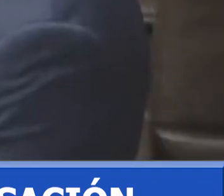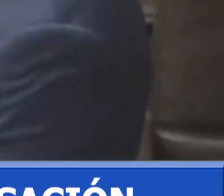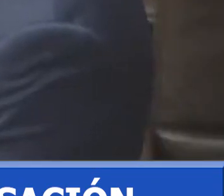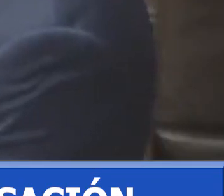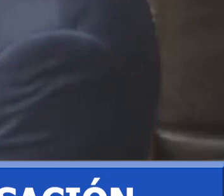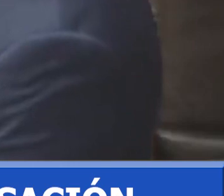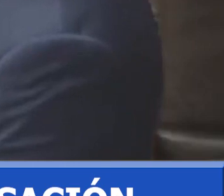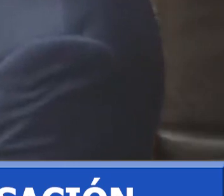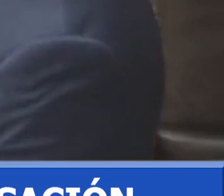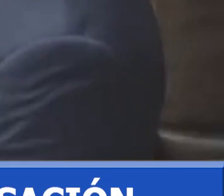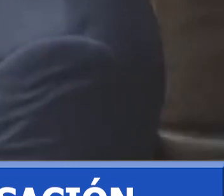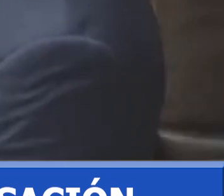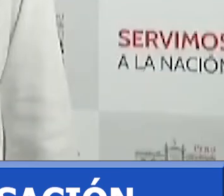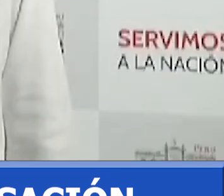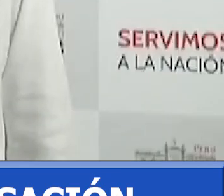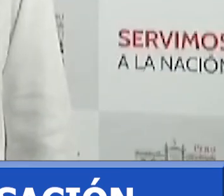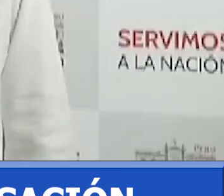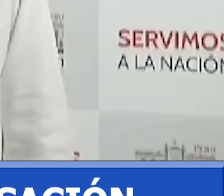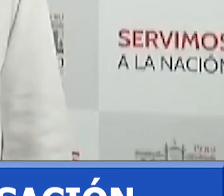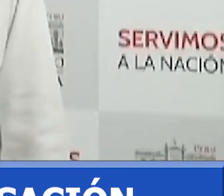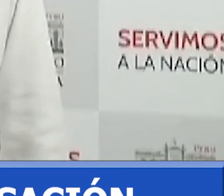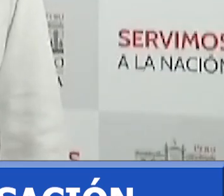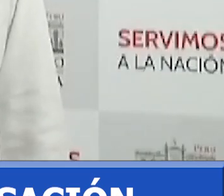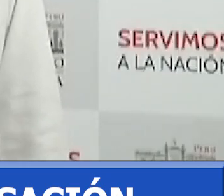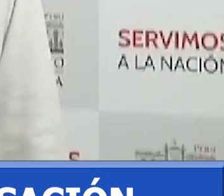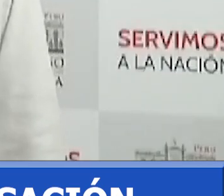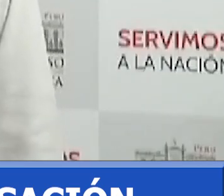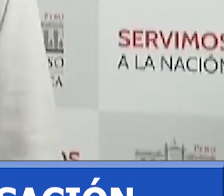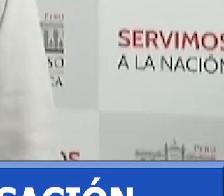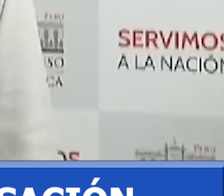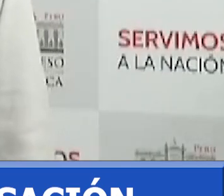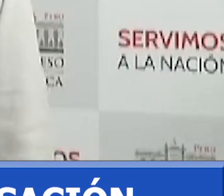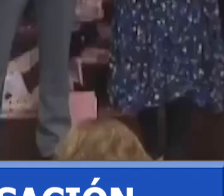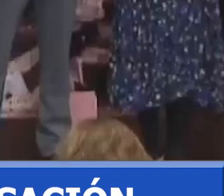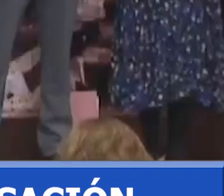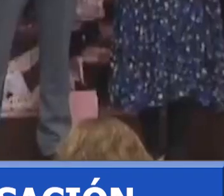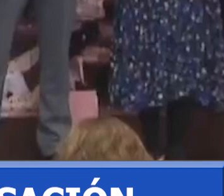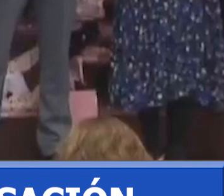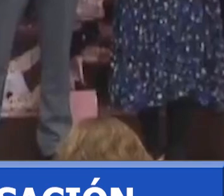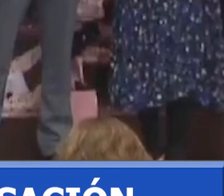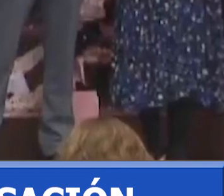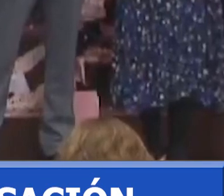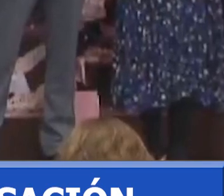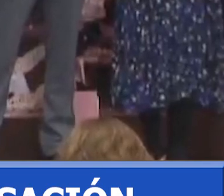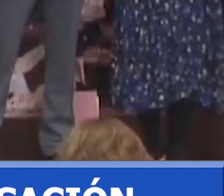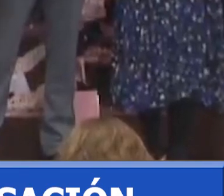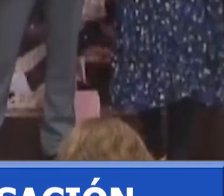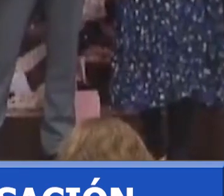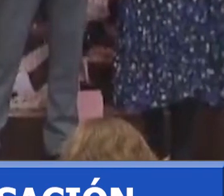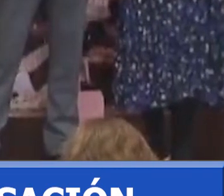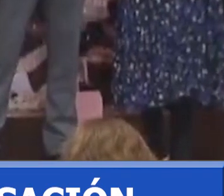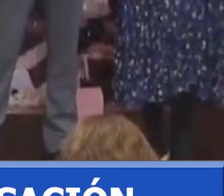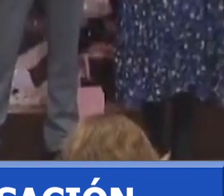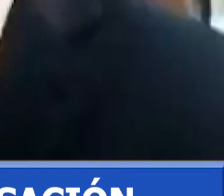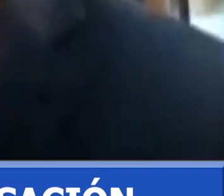de Juntos por el Perú, Roberto Sánchez, al no alcanzar la mayoría simple de parlamentarios a favor de su